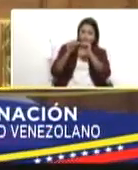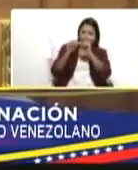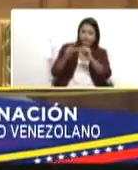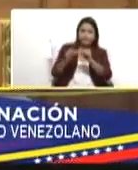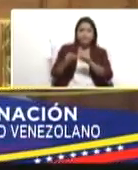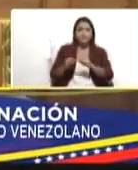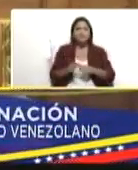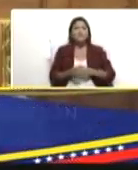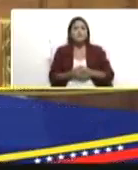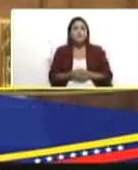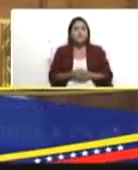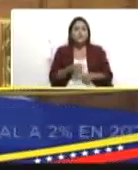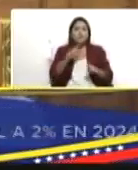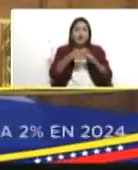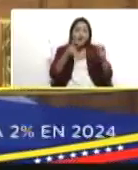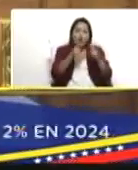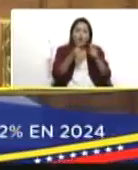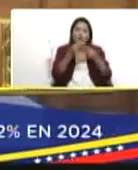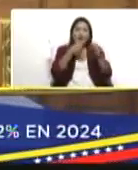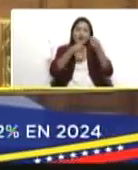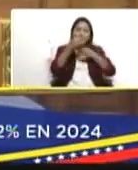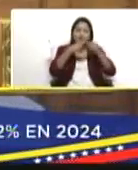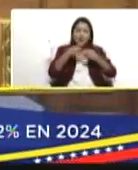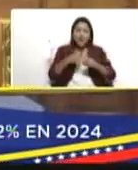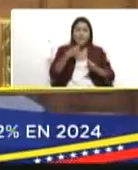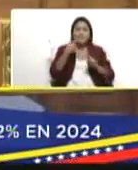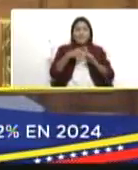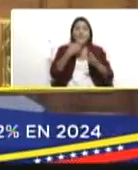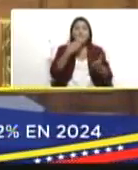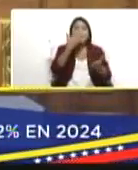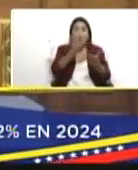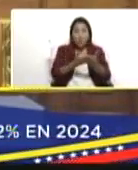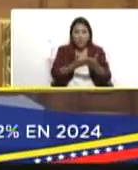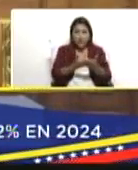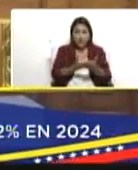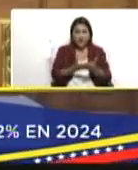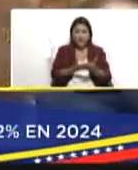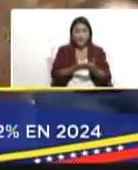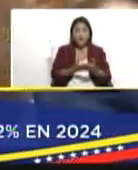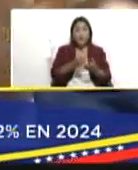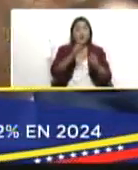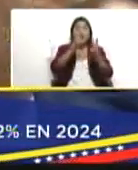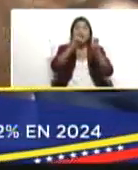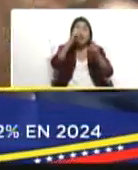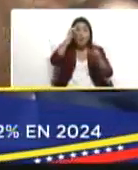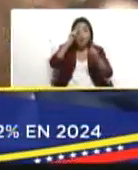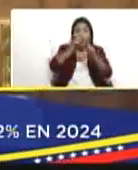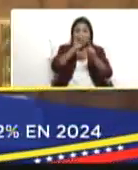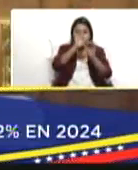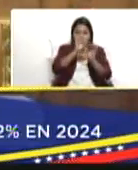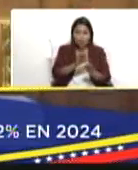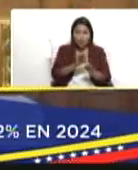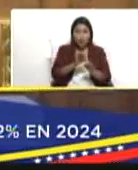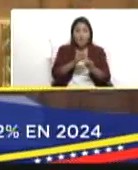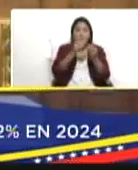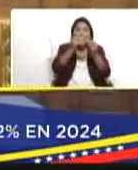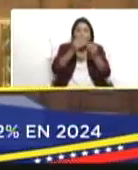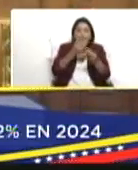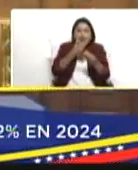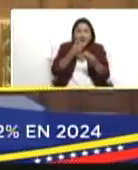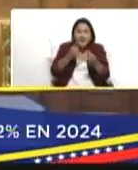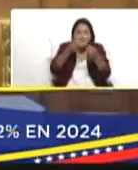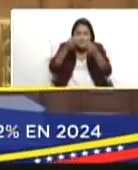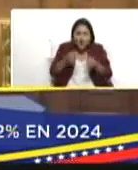equipo alimentario tenemos que plantearnos nuevas metas para mejorar